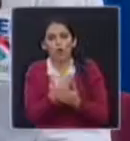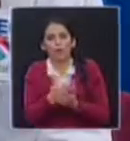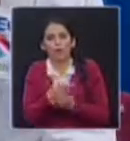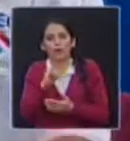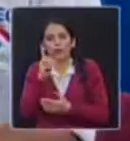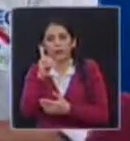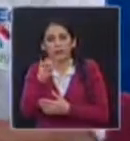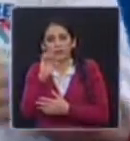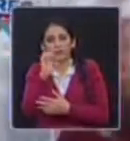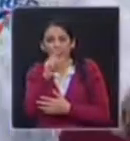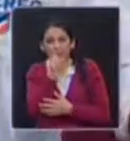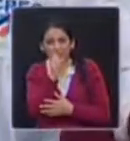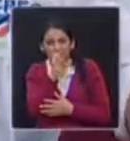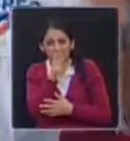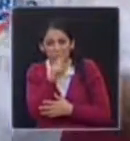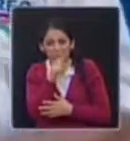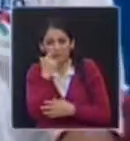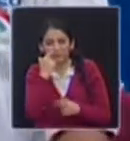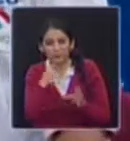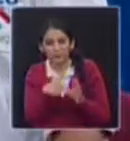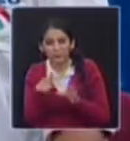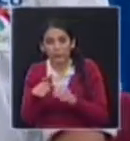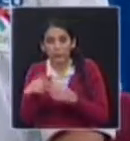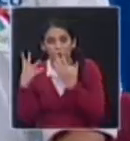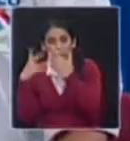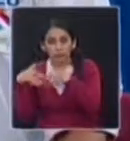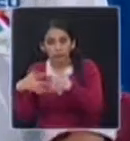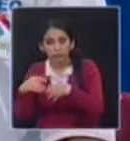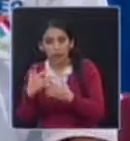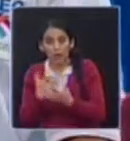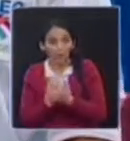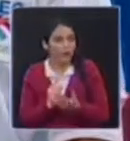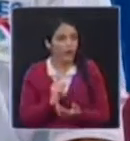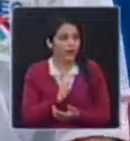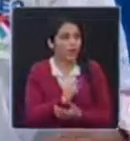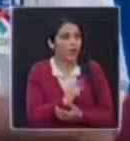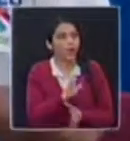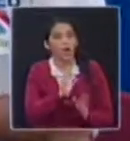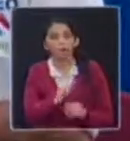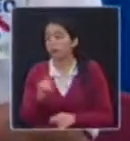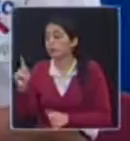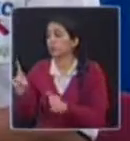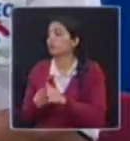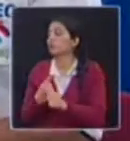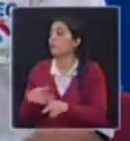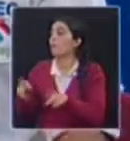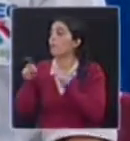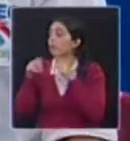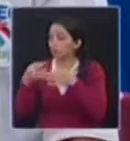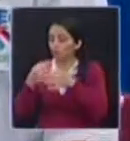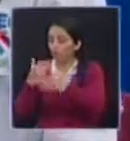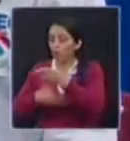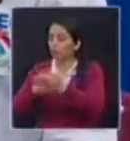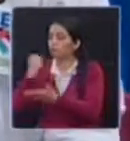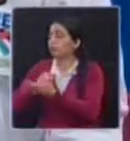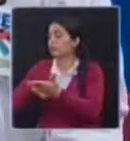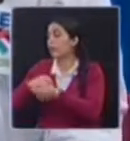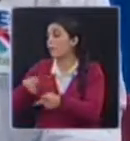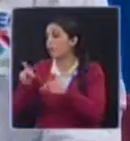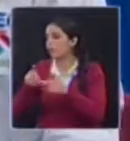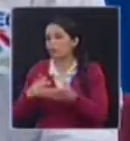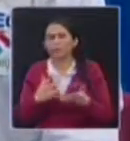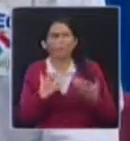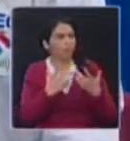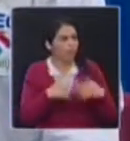maquinaria, hay que sacar permisos especiales para la compra de diésel. Si nos pusieron el impuesto